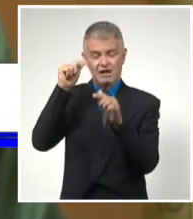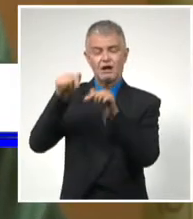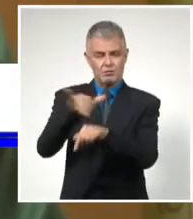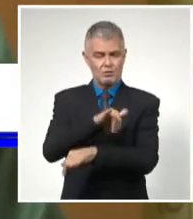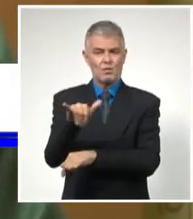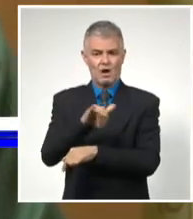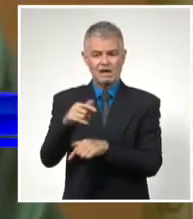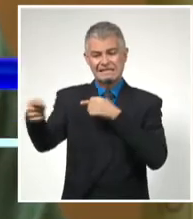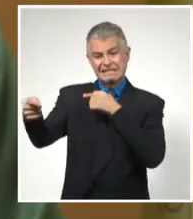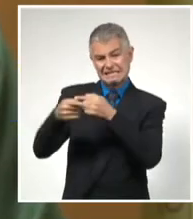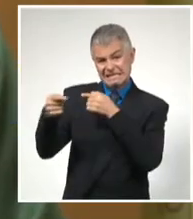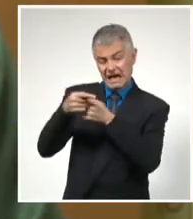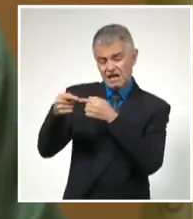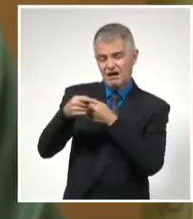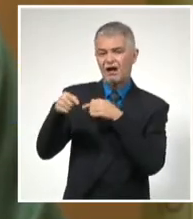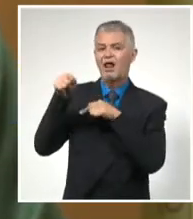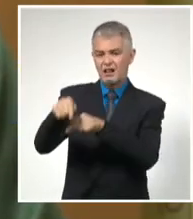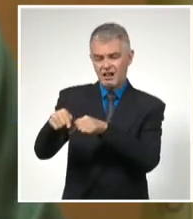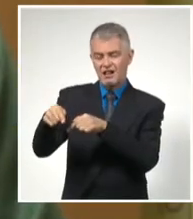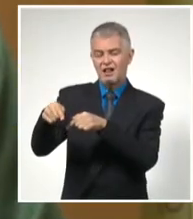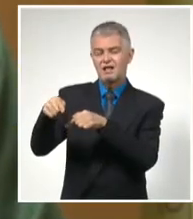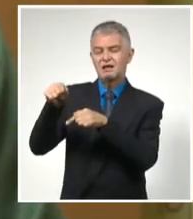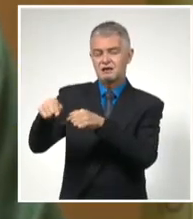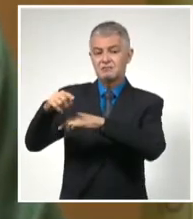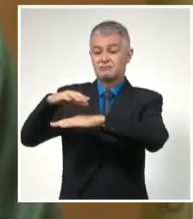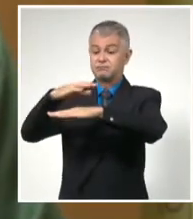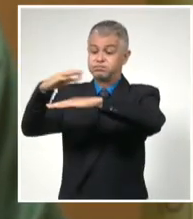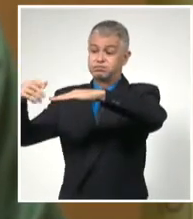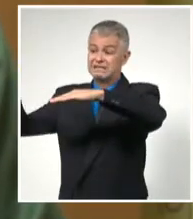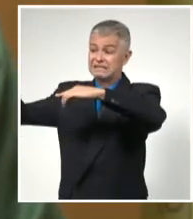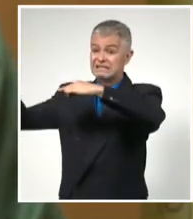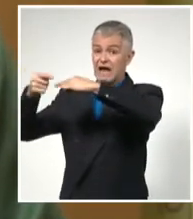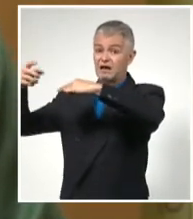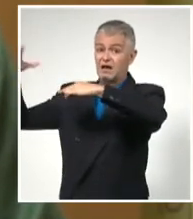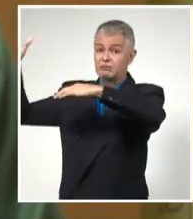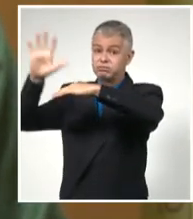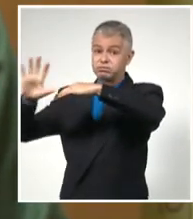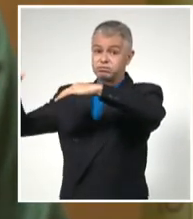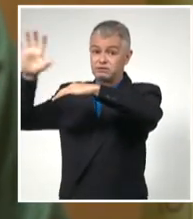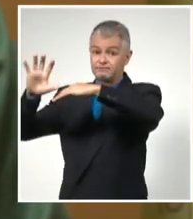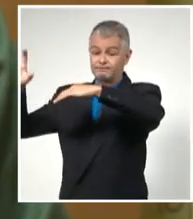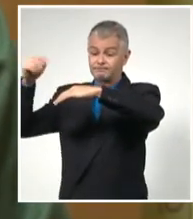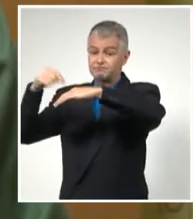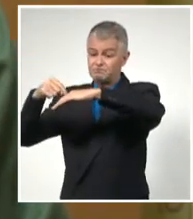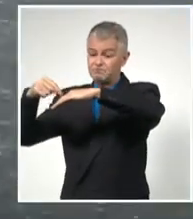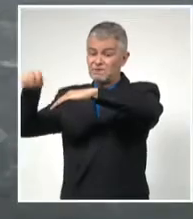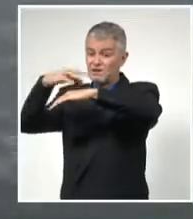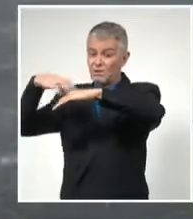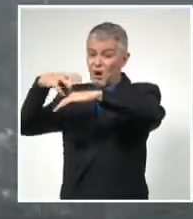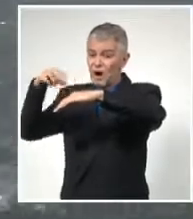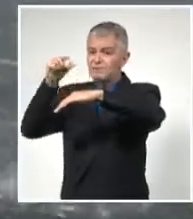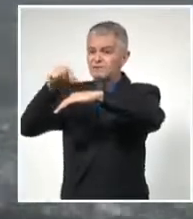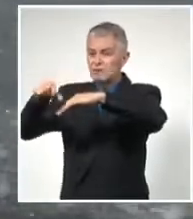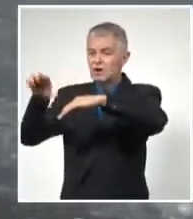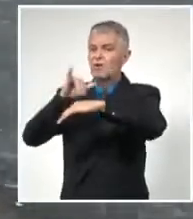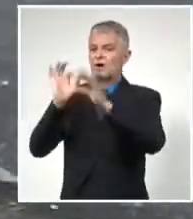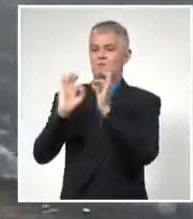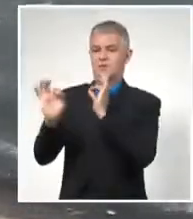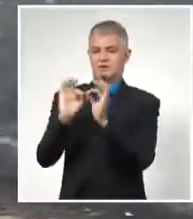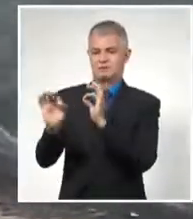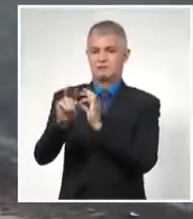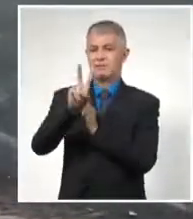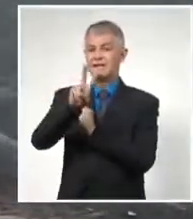este evento hidrometeorológico. Y las personas tienen todas las condiciones que se necesita para que estén en estos centros de evacuación. Los 24